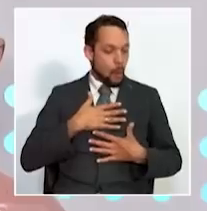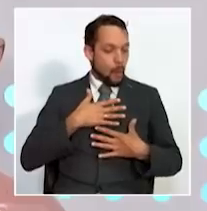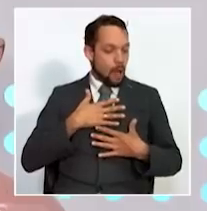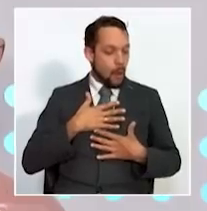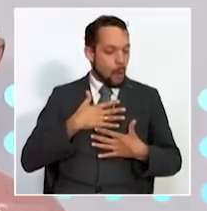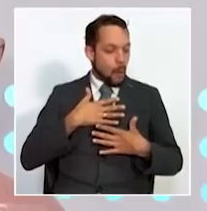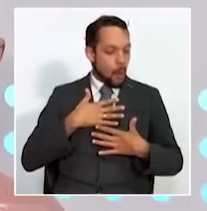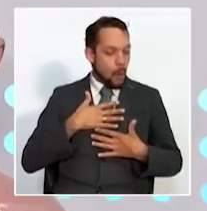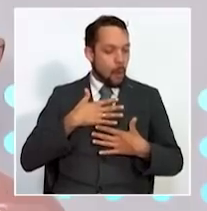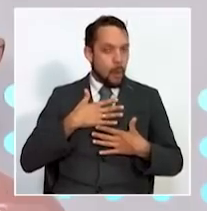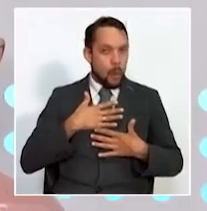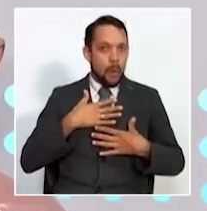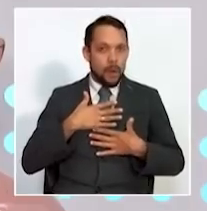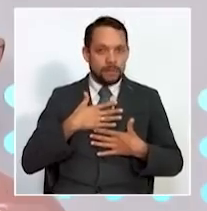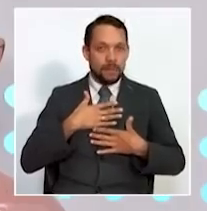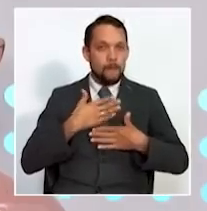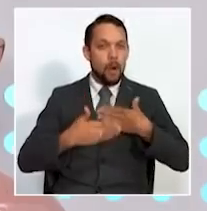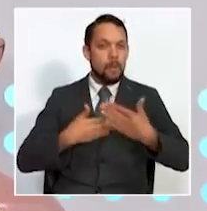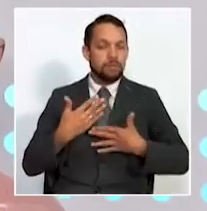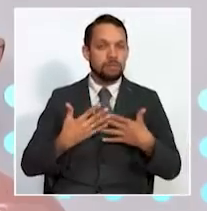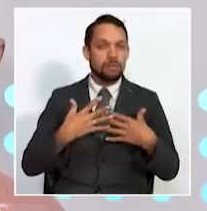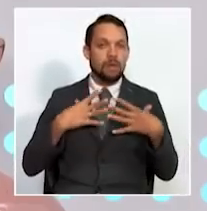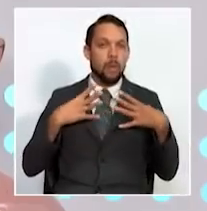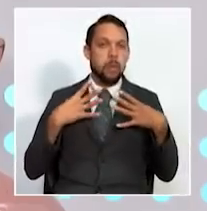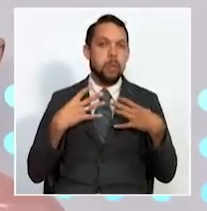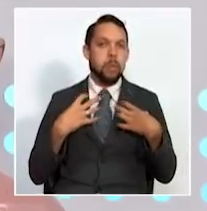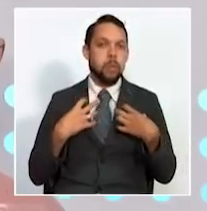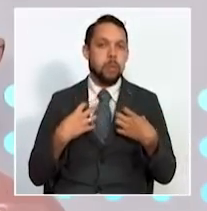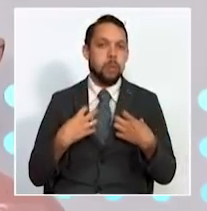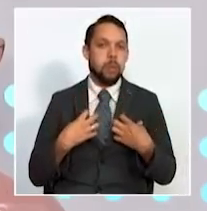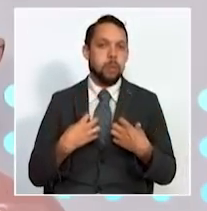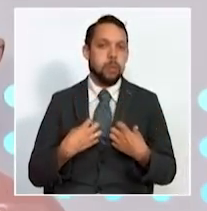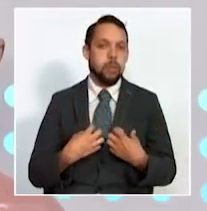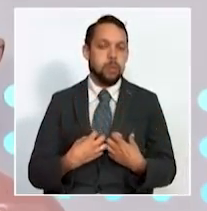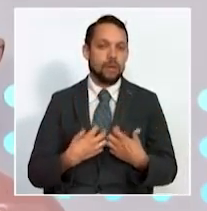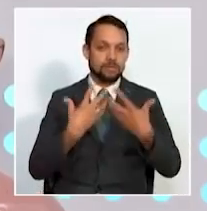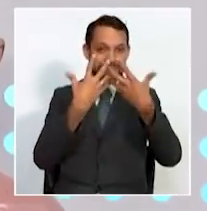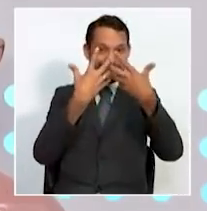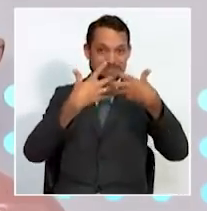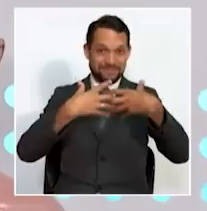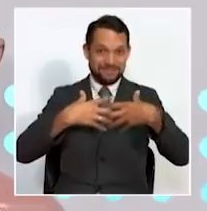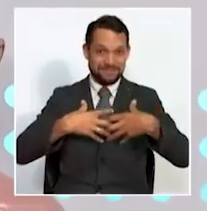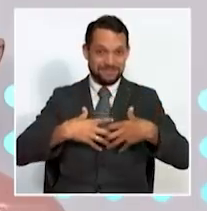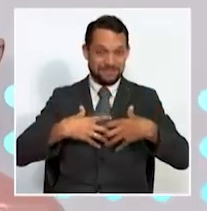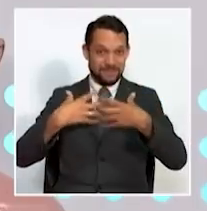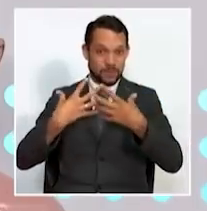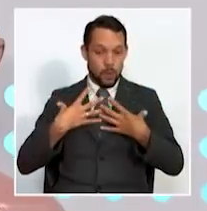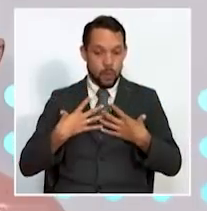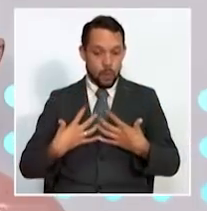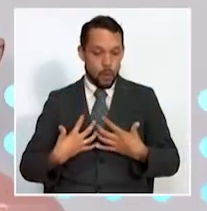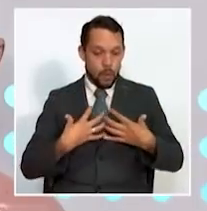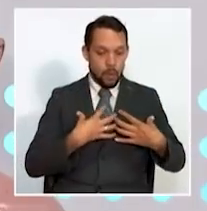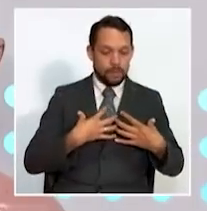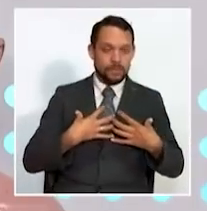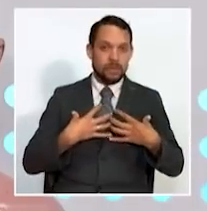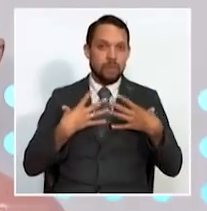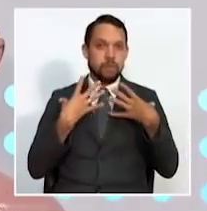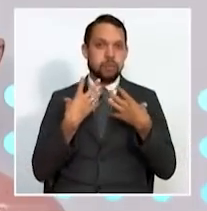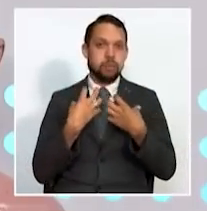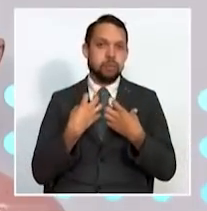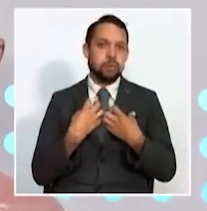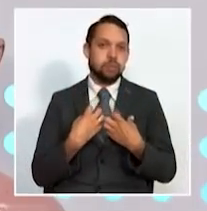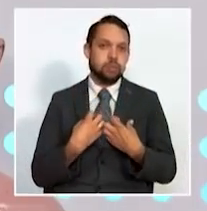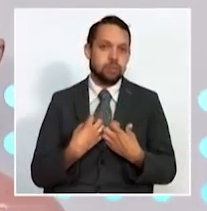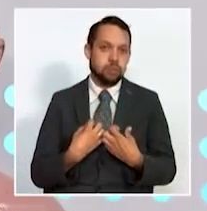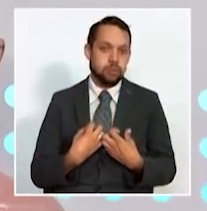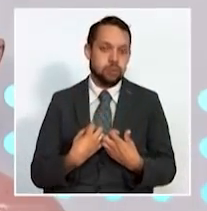caracteriza por el deterioro de algunas estructuras del pulmón. Empezamos primero con el ascensor mucociliar, o sea, con